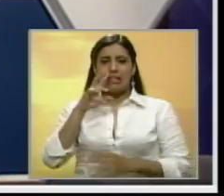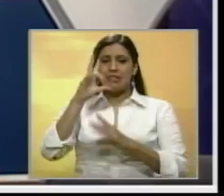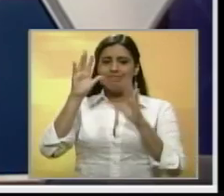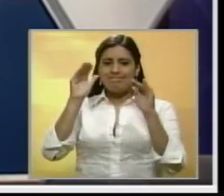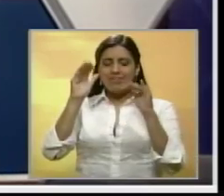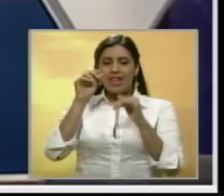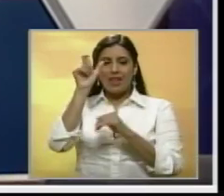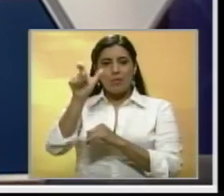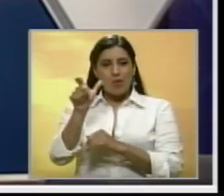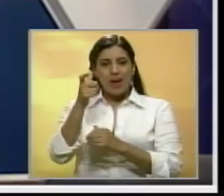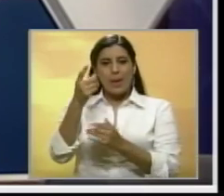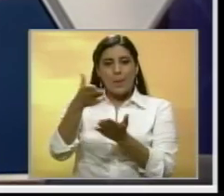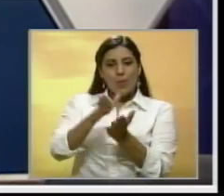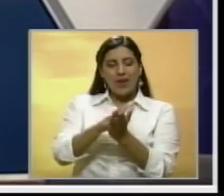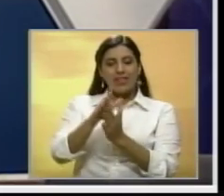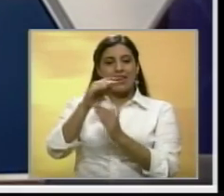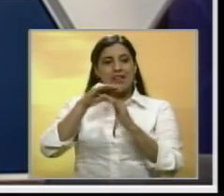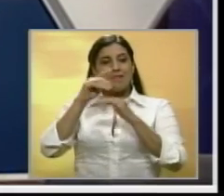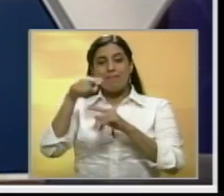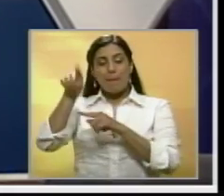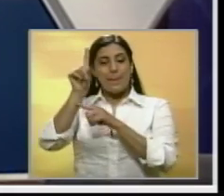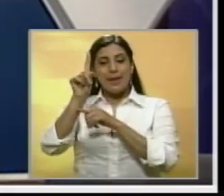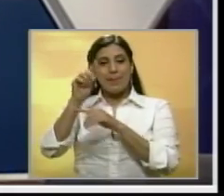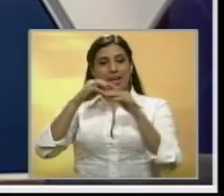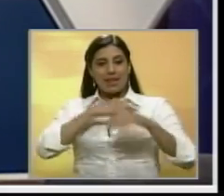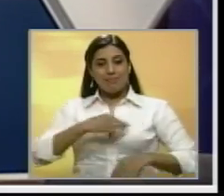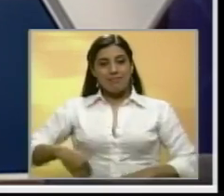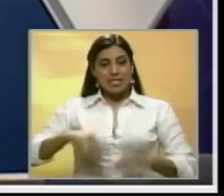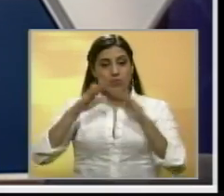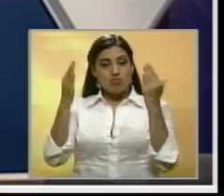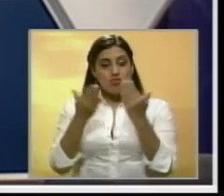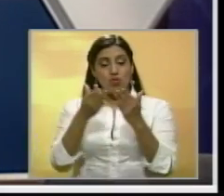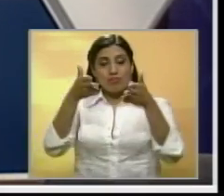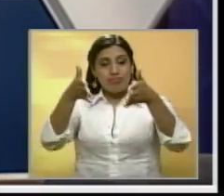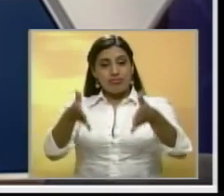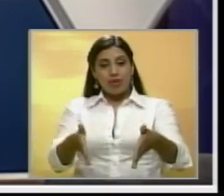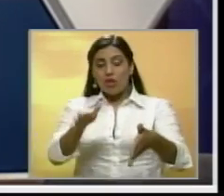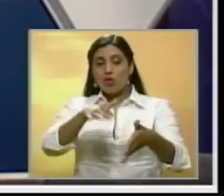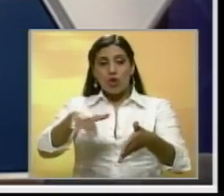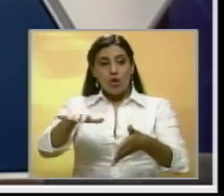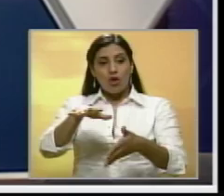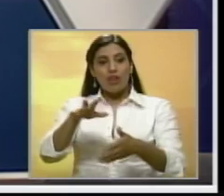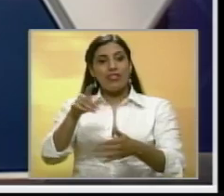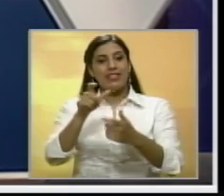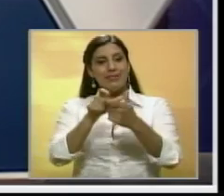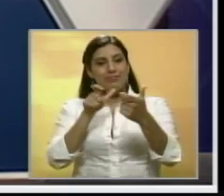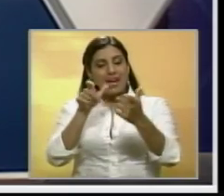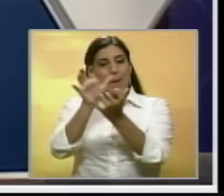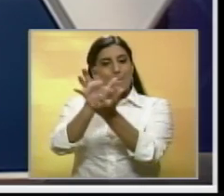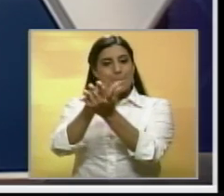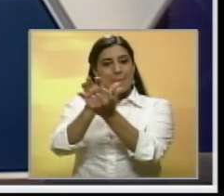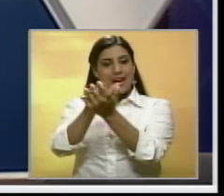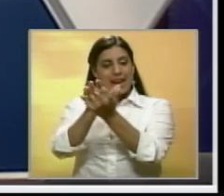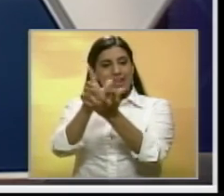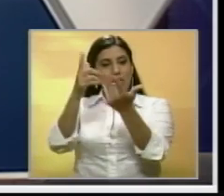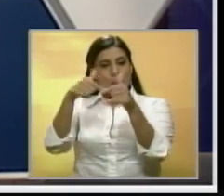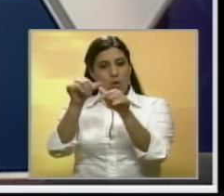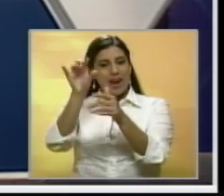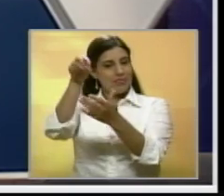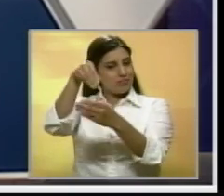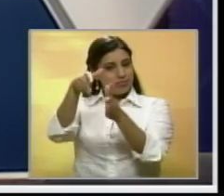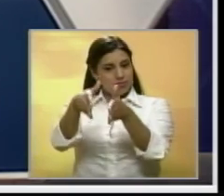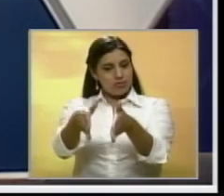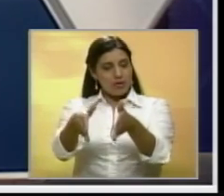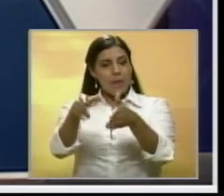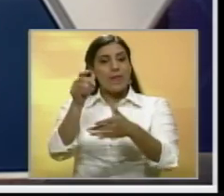su primera Miss Mundo. Los restos de Susana Duin fueron sepultados en el cementerio de Camposanto de Por la Mar en la isla de